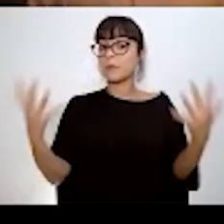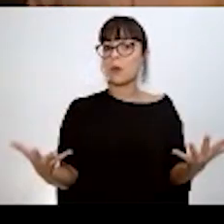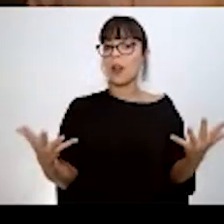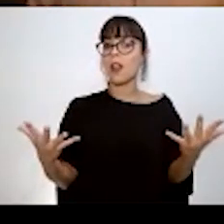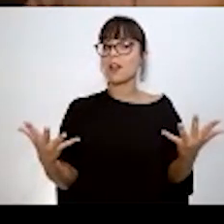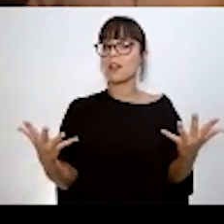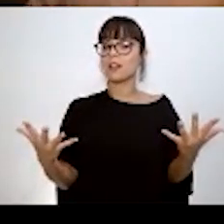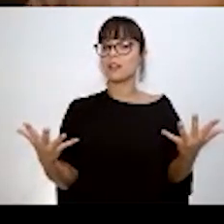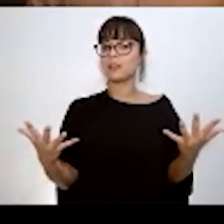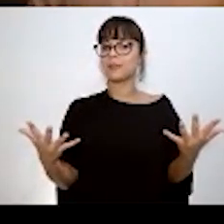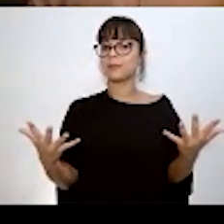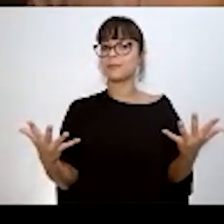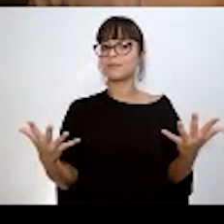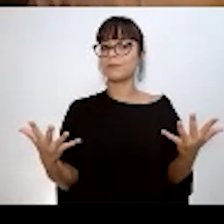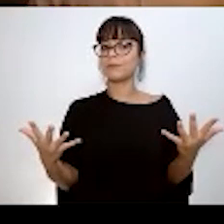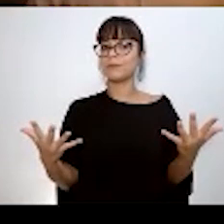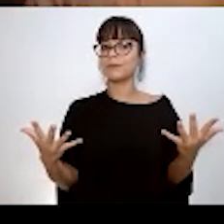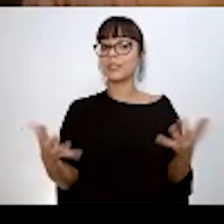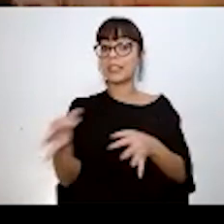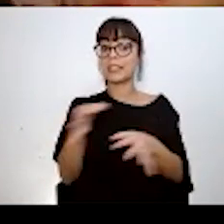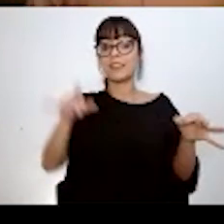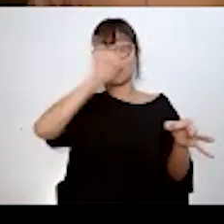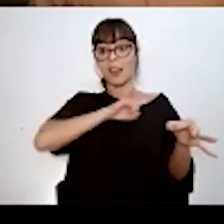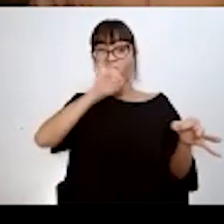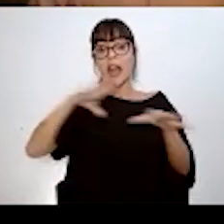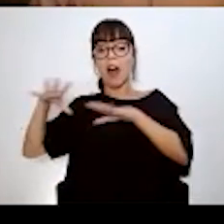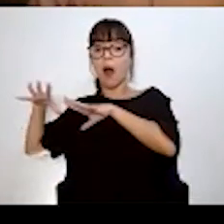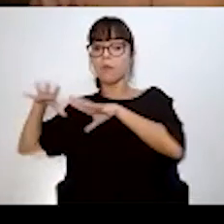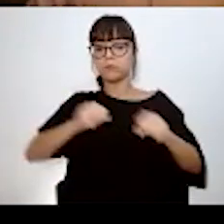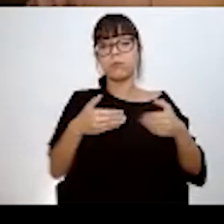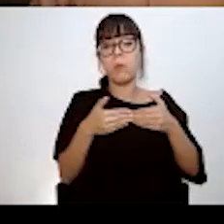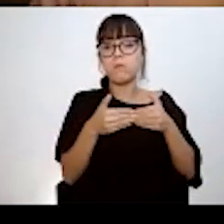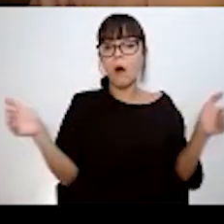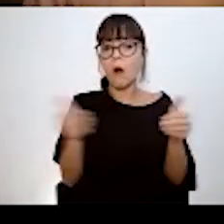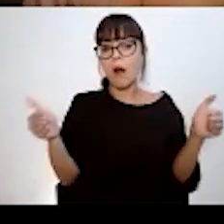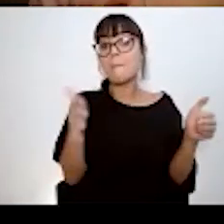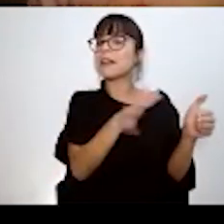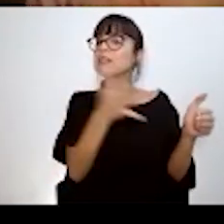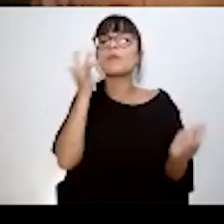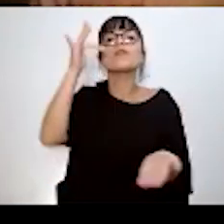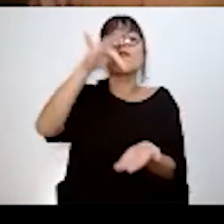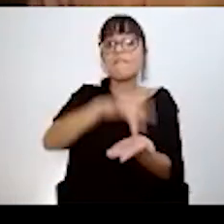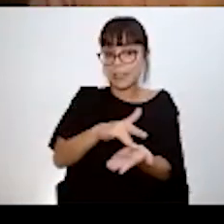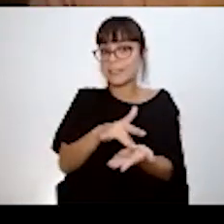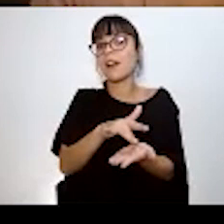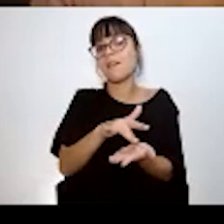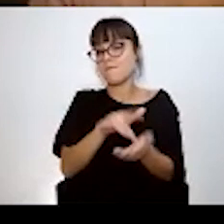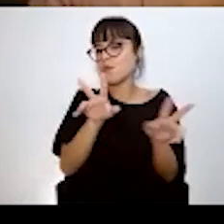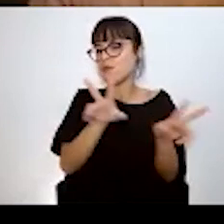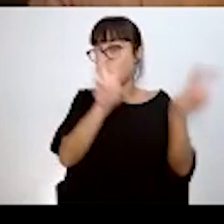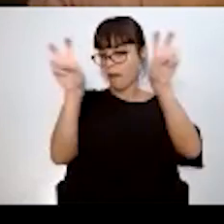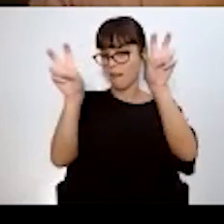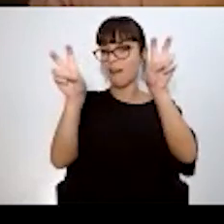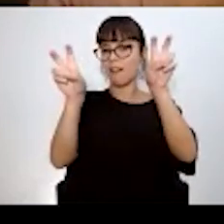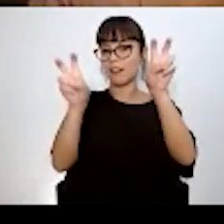en el que situar el inicio del poblamiento del archipiélago. Si quieren, podemos hablar solamente de Gran Canaria, pero posiblemente nos estemos moviendo